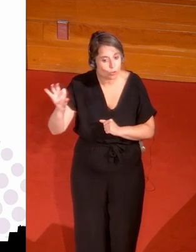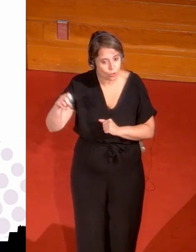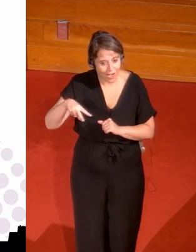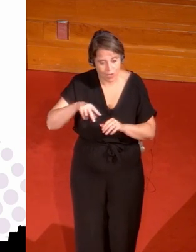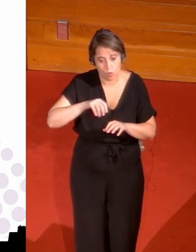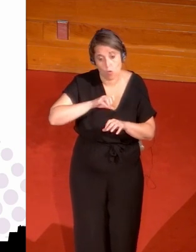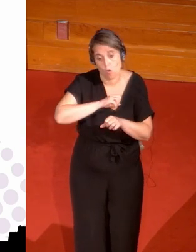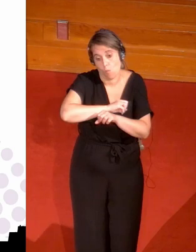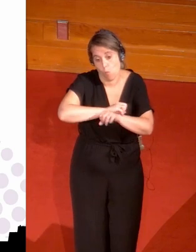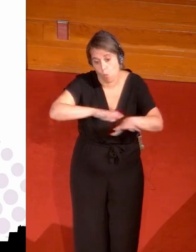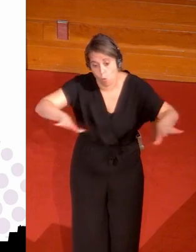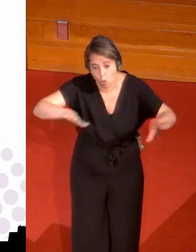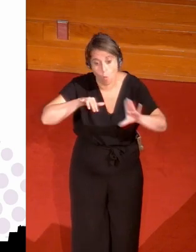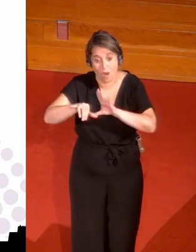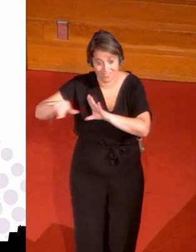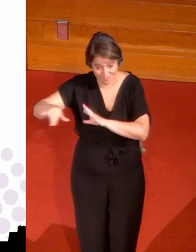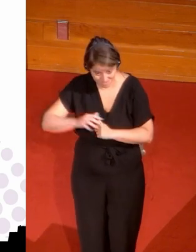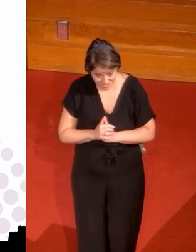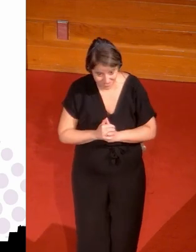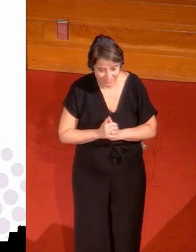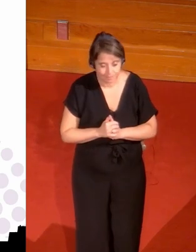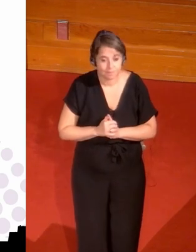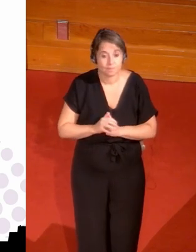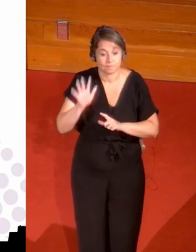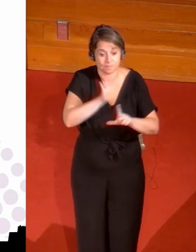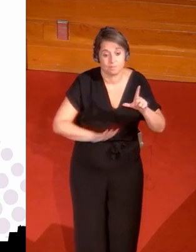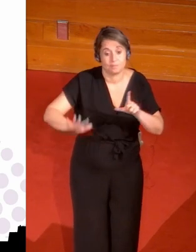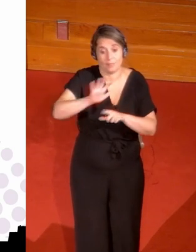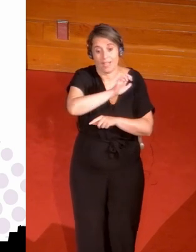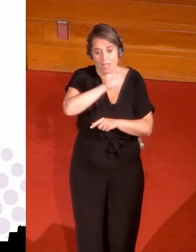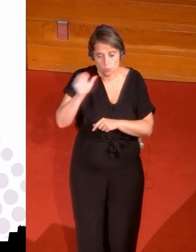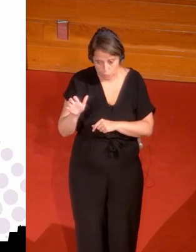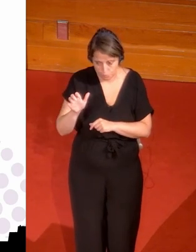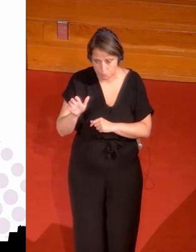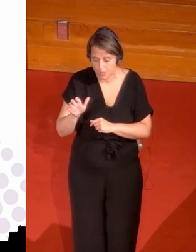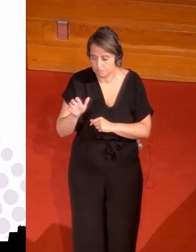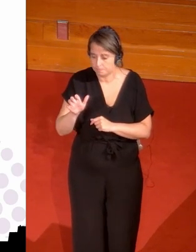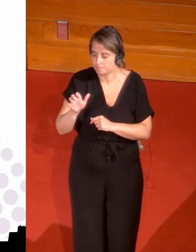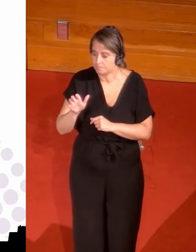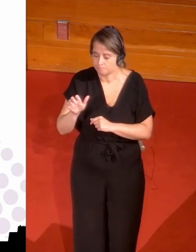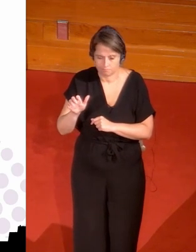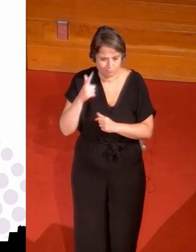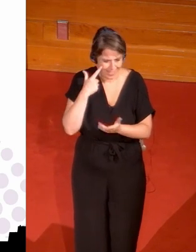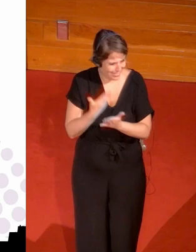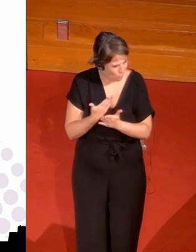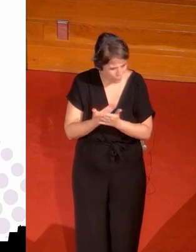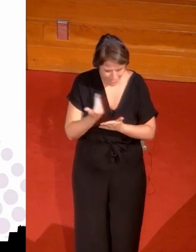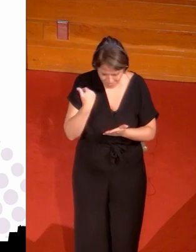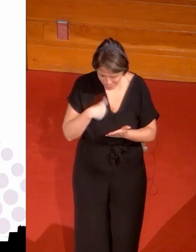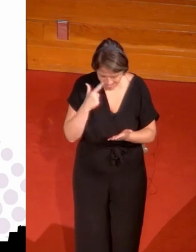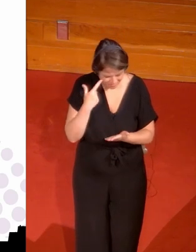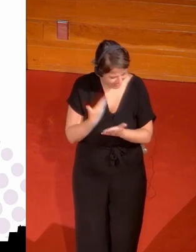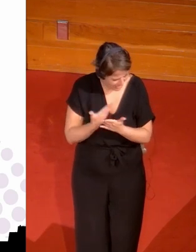pasó la información eh en Europa está eh demostrado